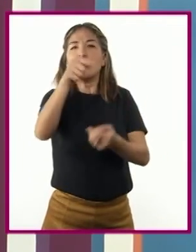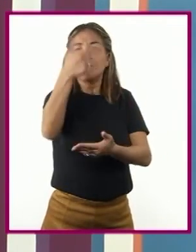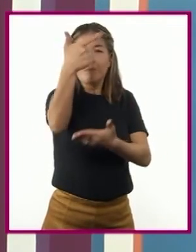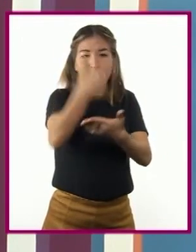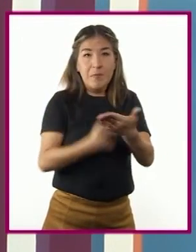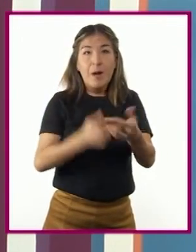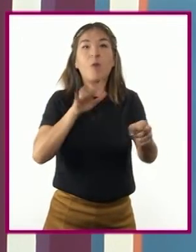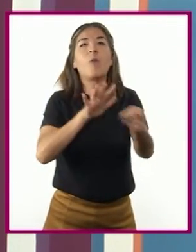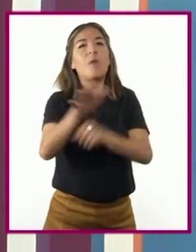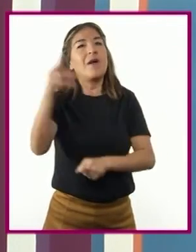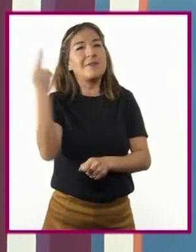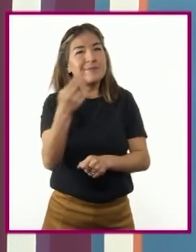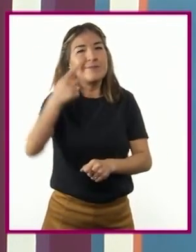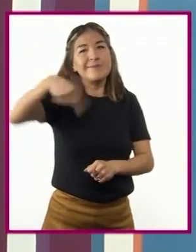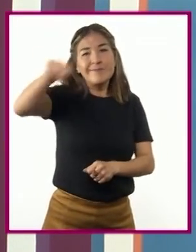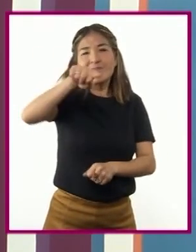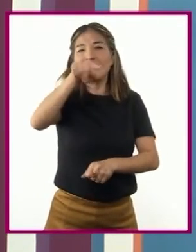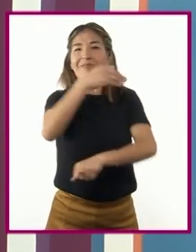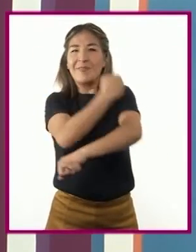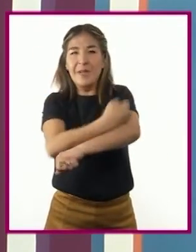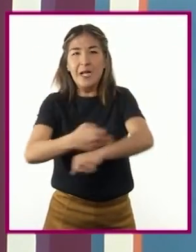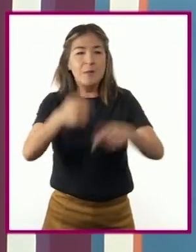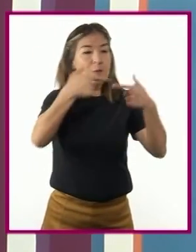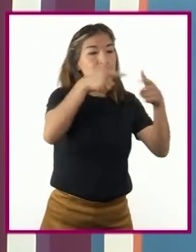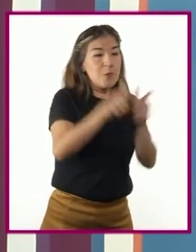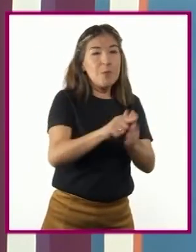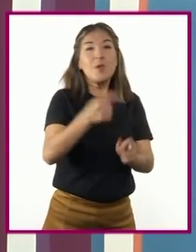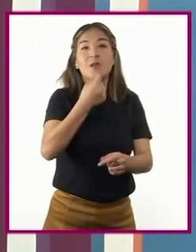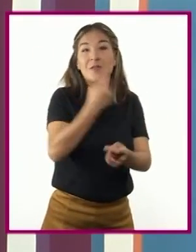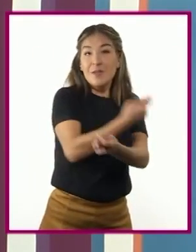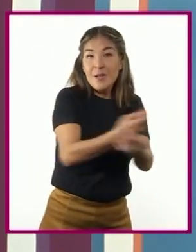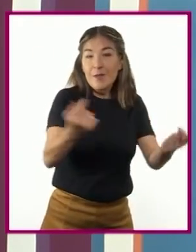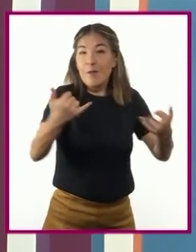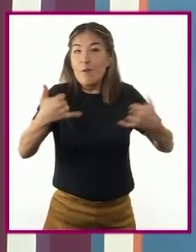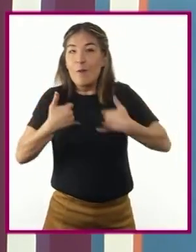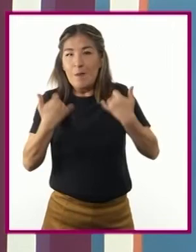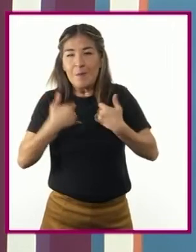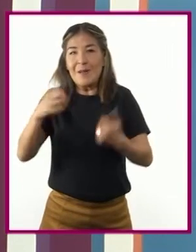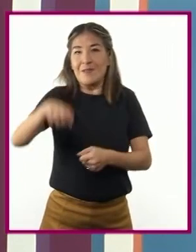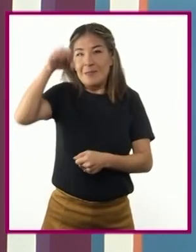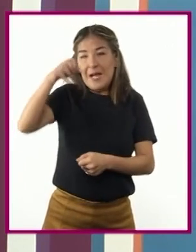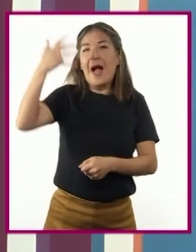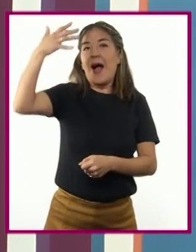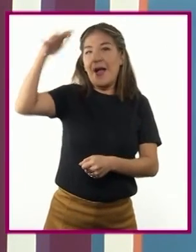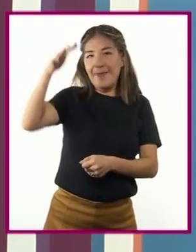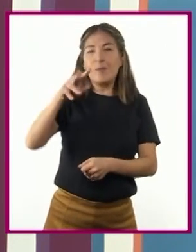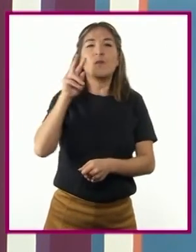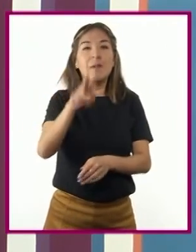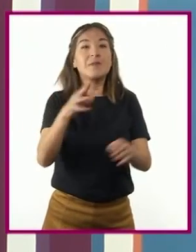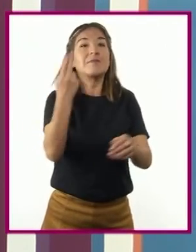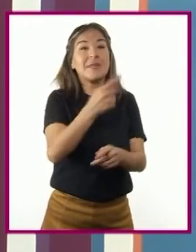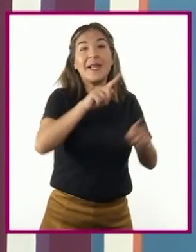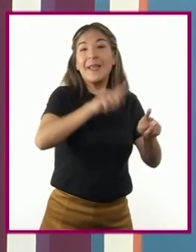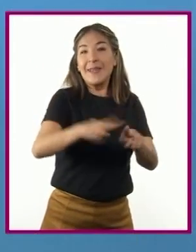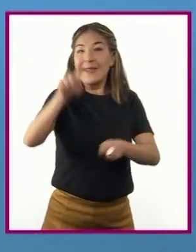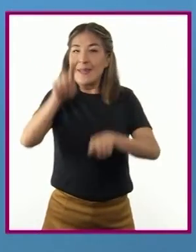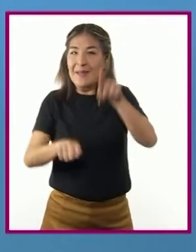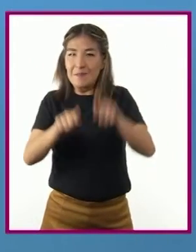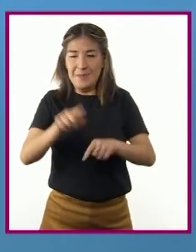las necesidades de su familia por grupos de edad, ya que como vimos, las necesidades varían dependiendo de